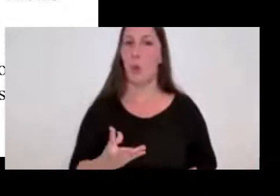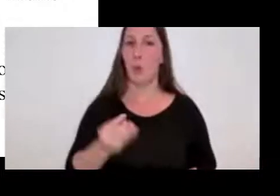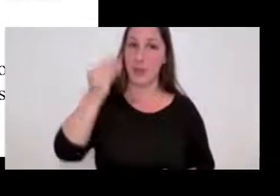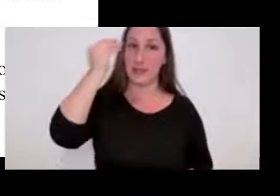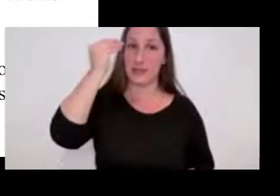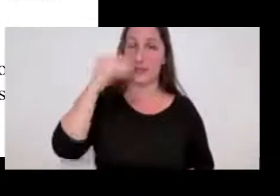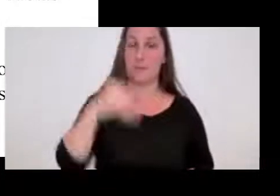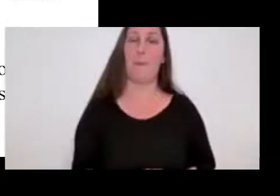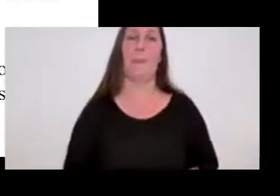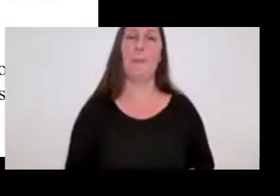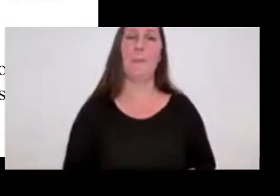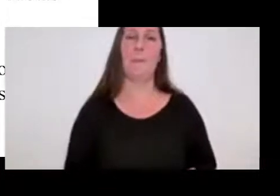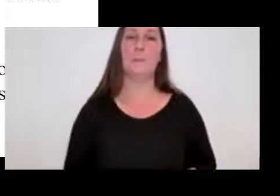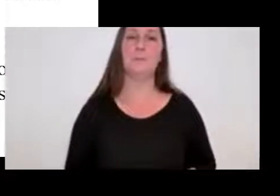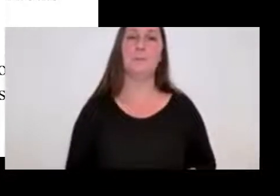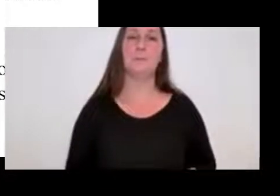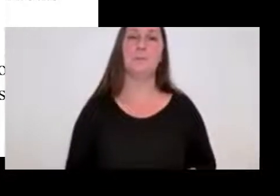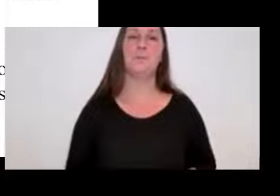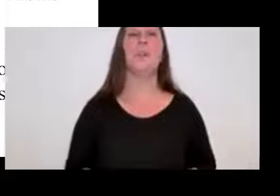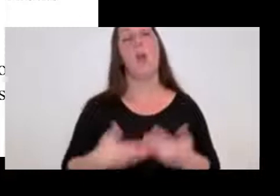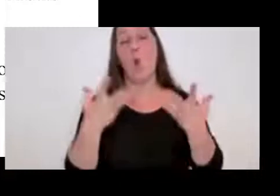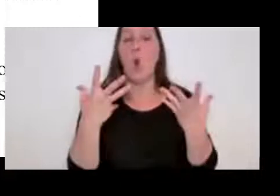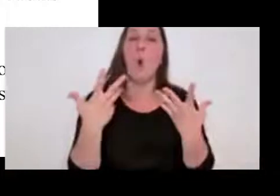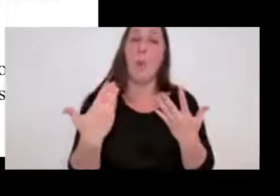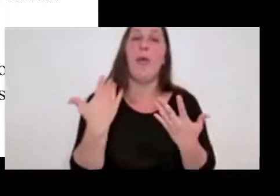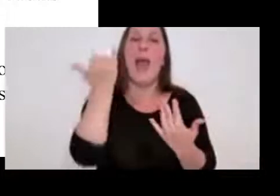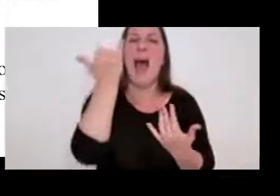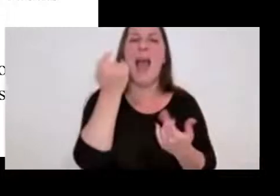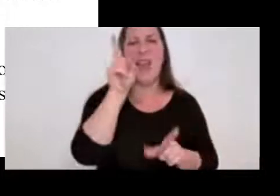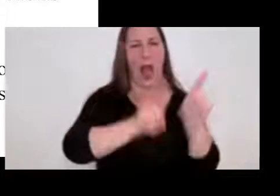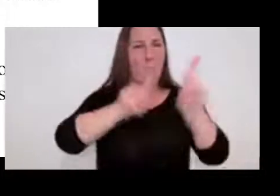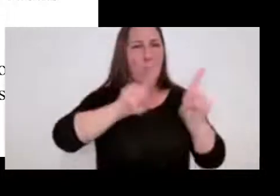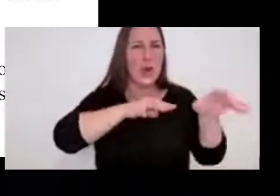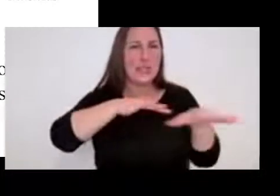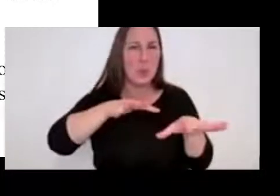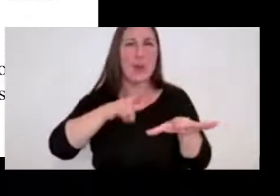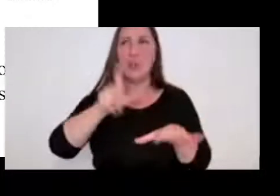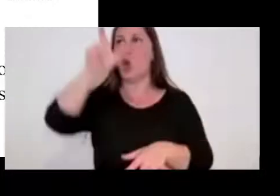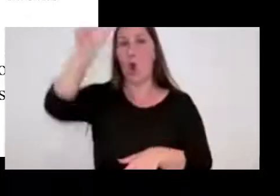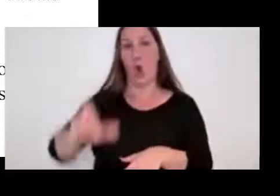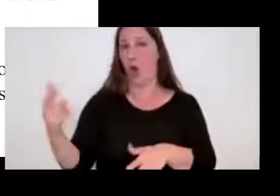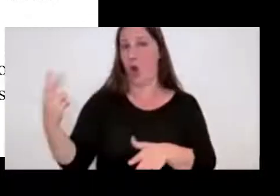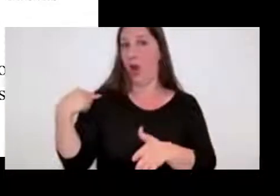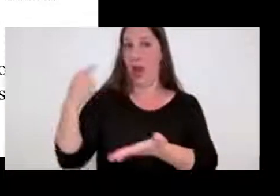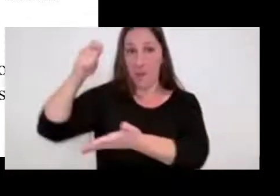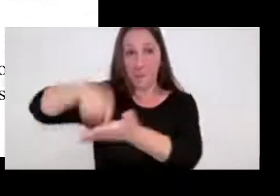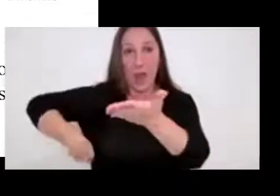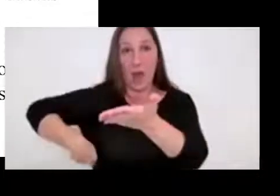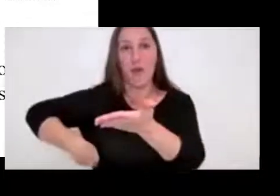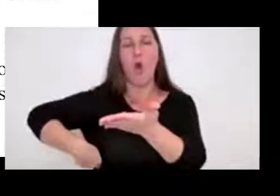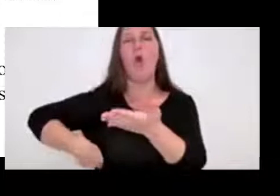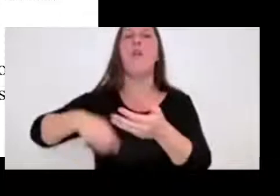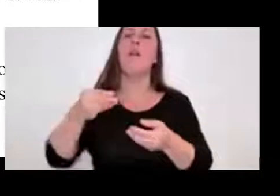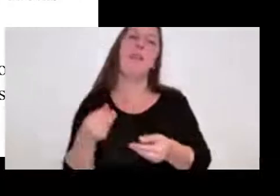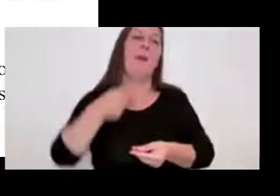que va a haber casos en donde el empleador tendrá que reintegrar las